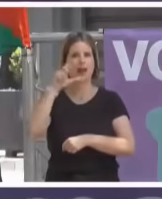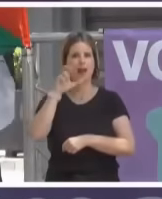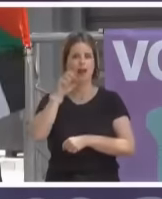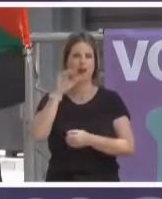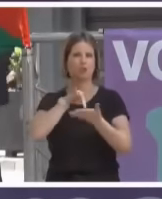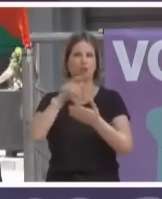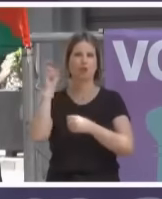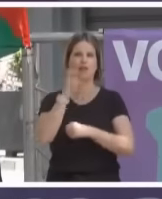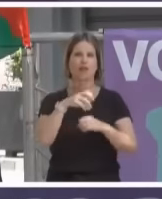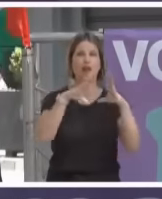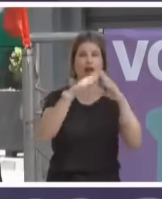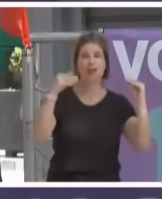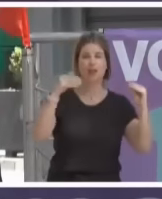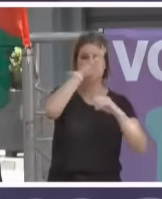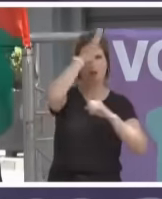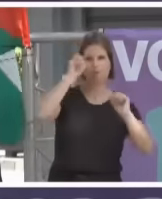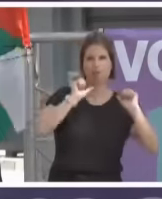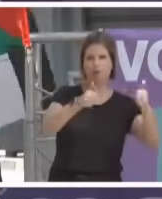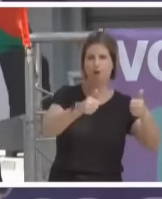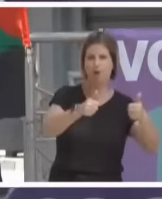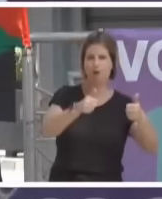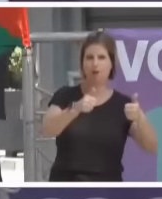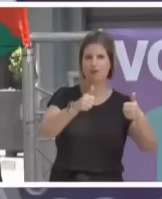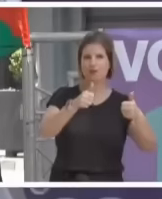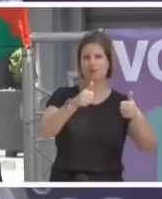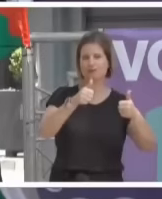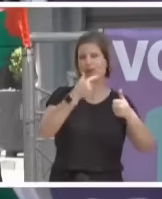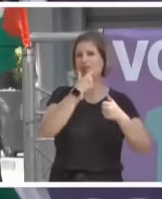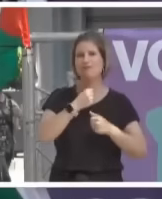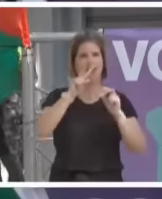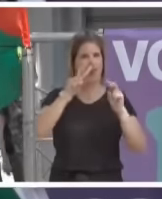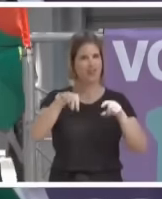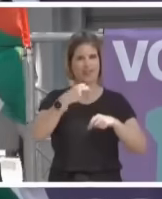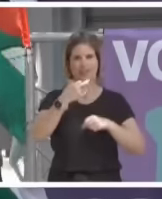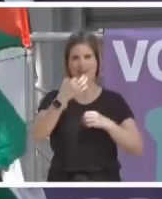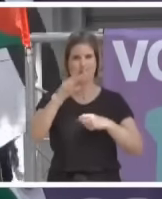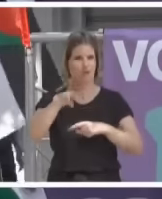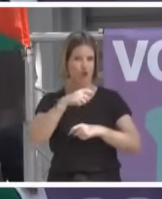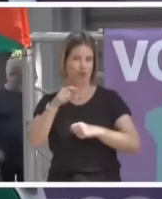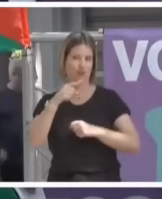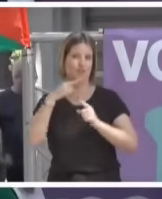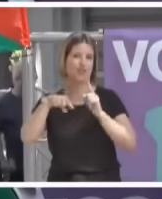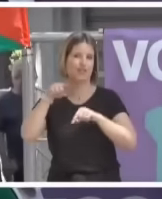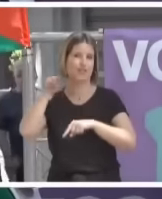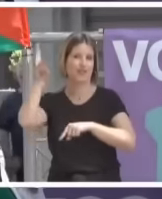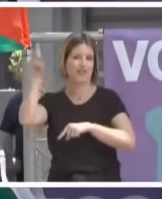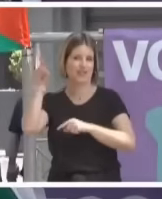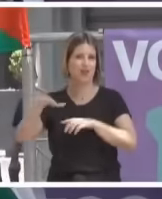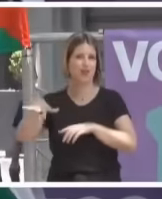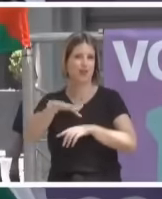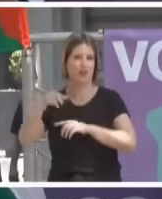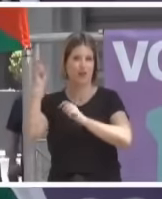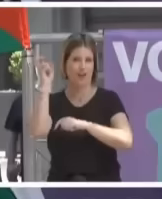está arrancando la calor, cosa que no es nada sencillo, viniendo de donde viene, sobre todo.